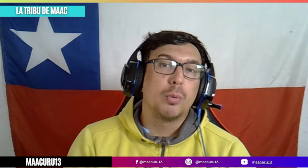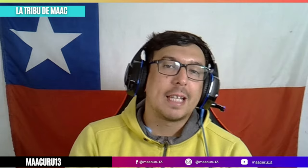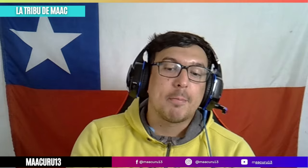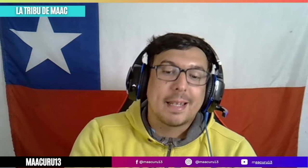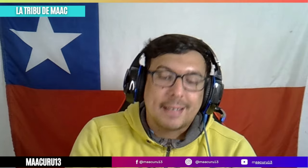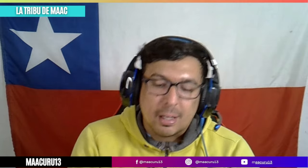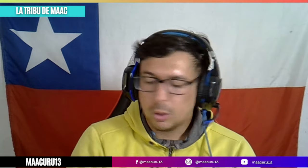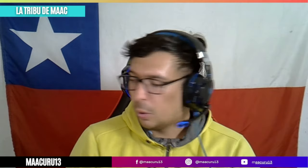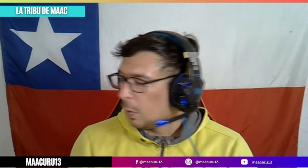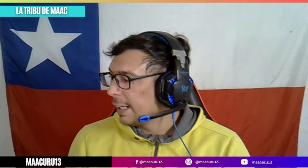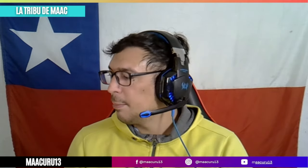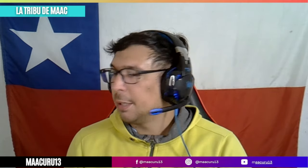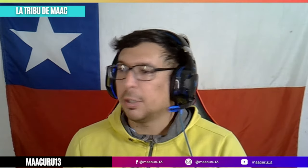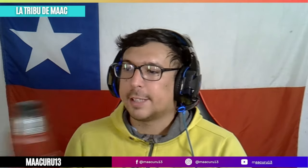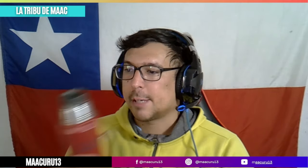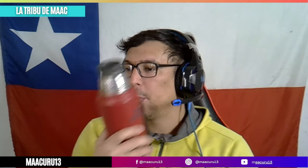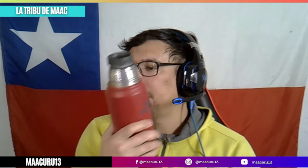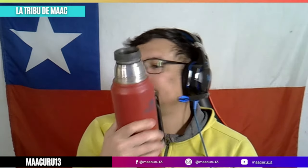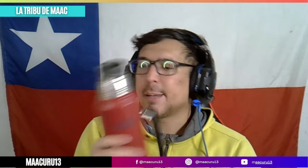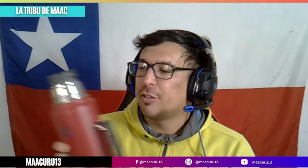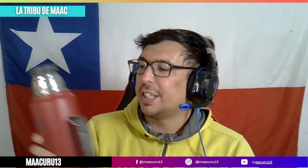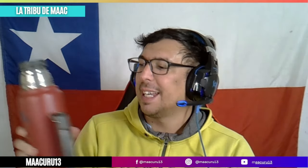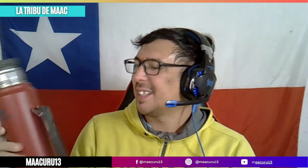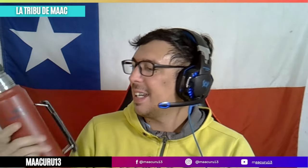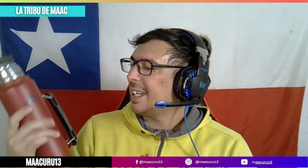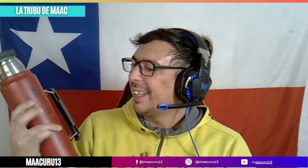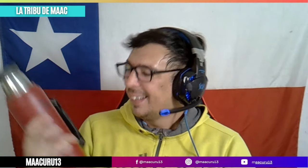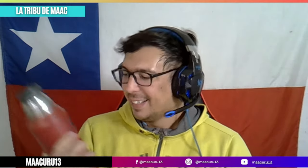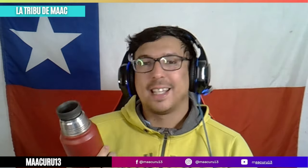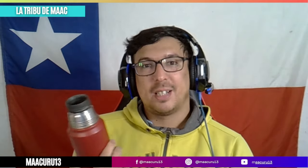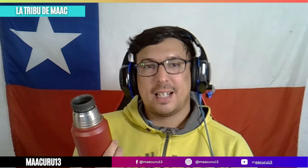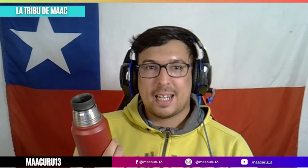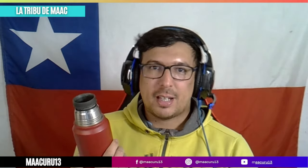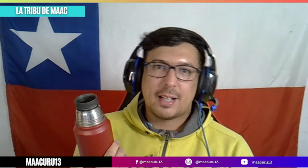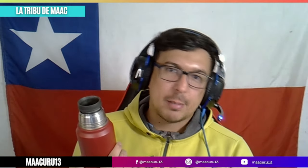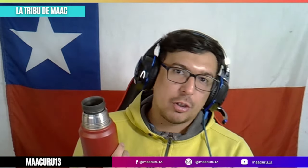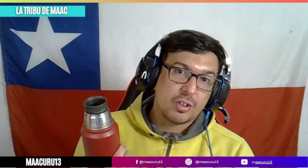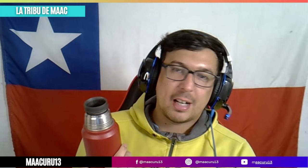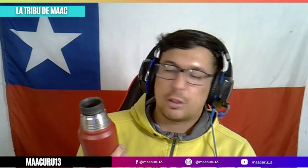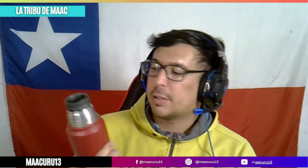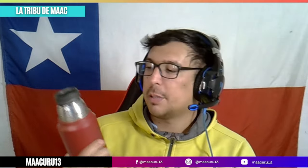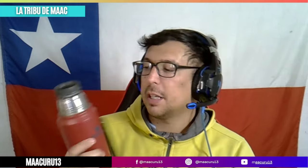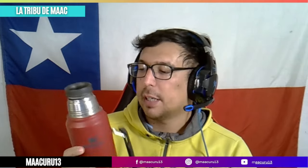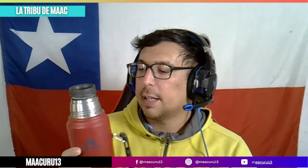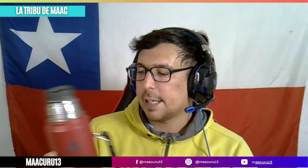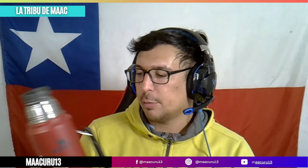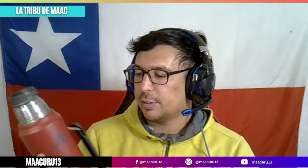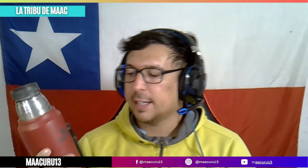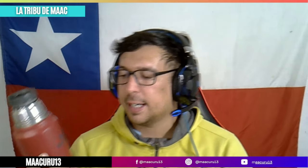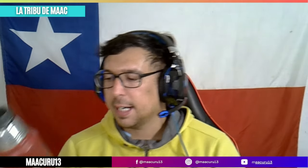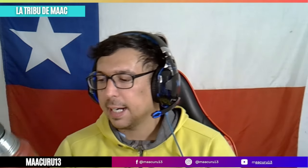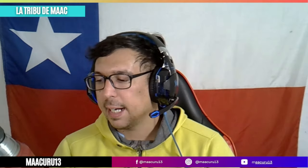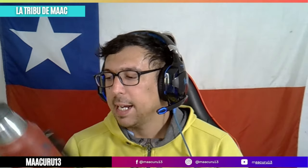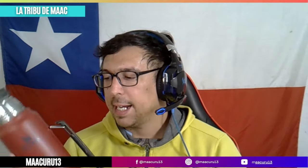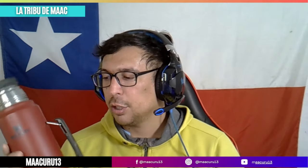no lo hubiera inventado? O el que inventó el termo. Bueno, el termo en sí es... La historia del termo, no sé si la conocen, pero la historia del termo dicen